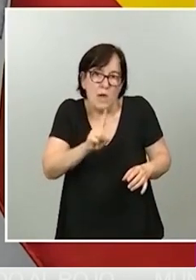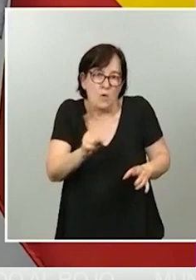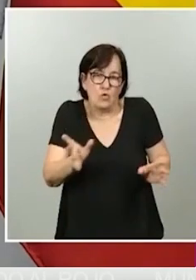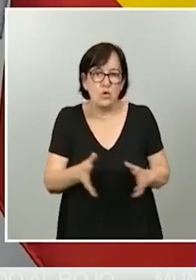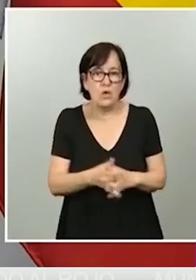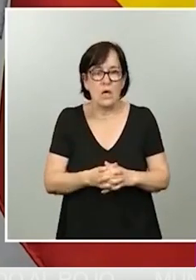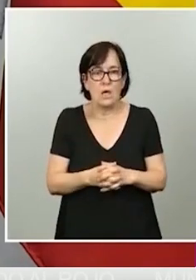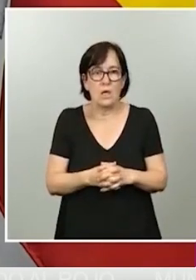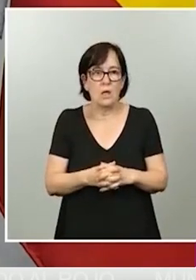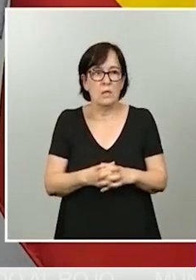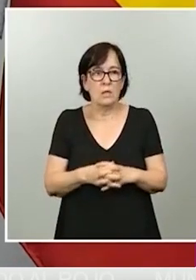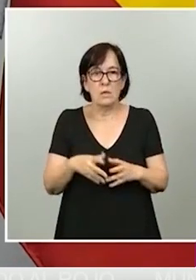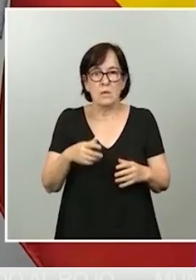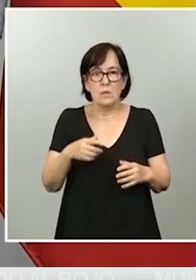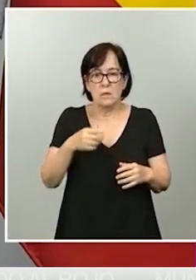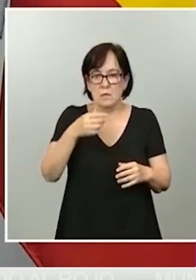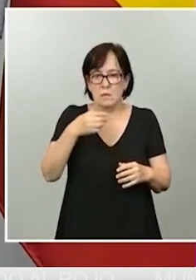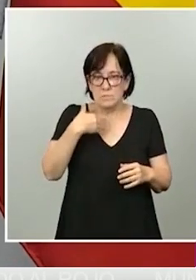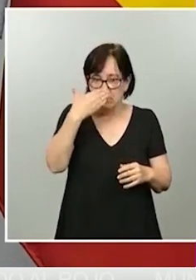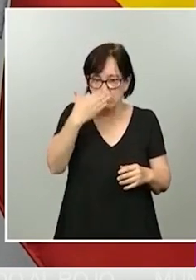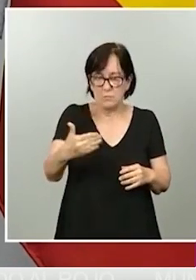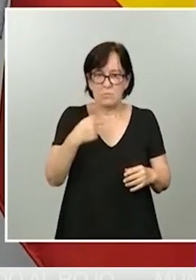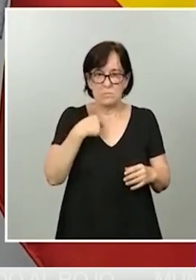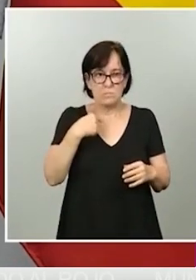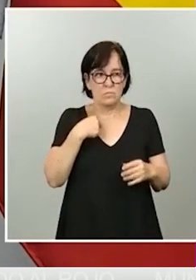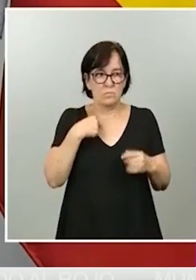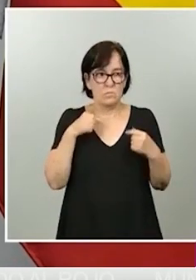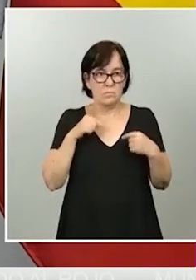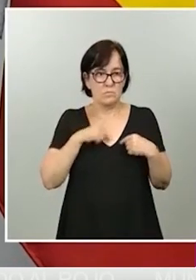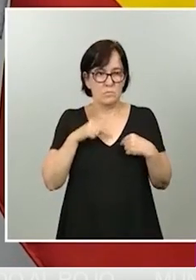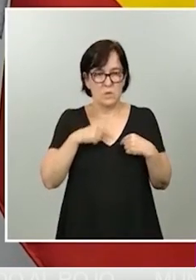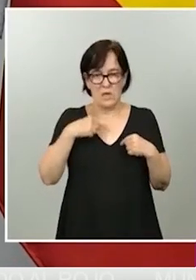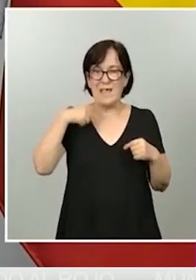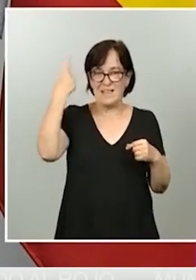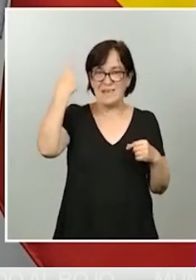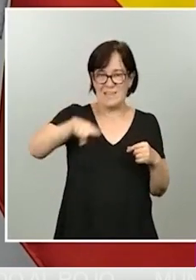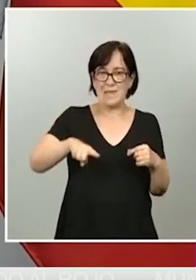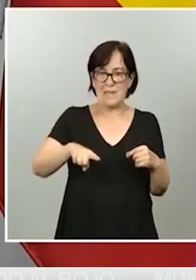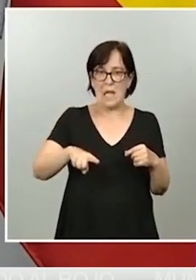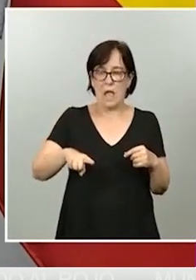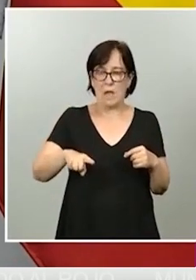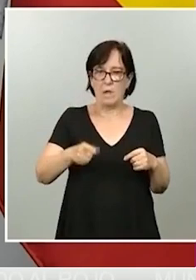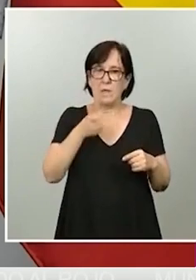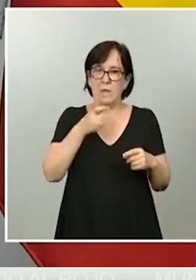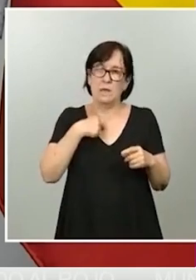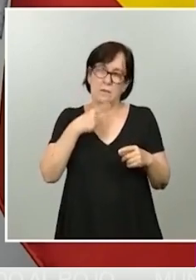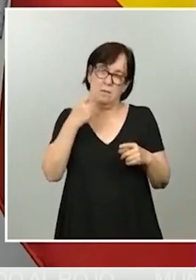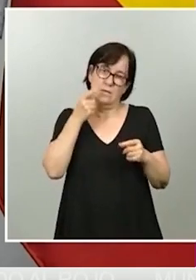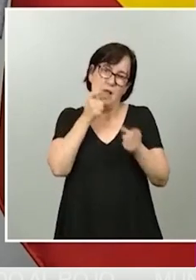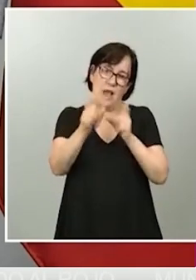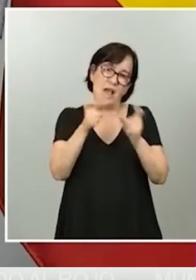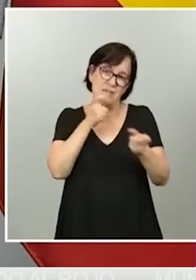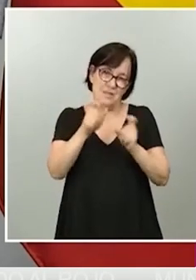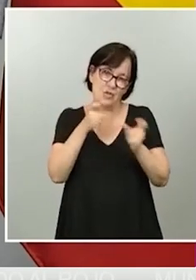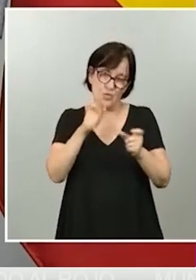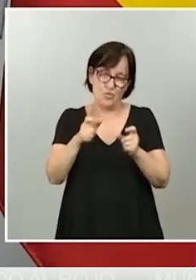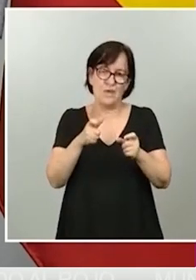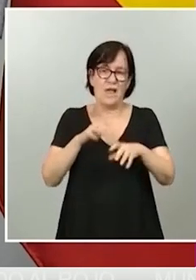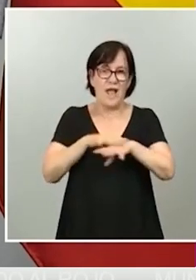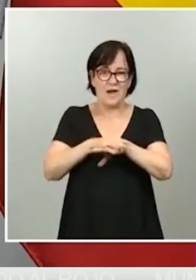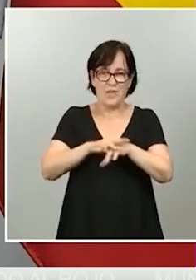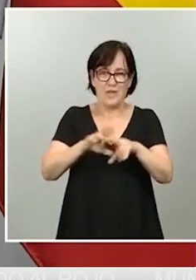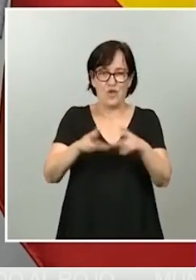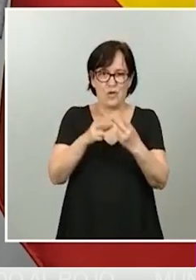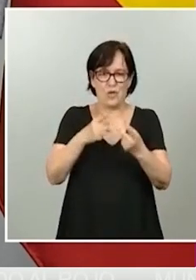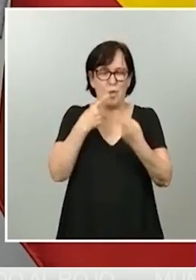donde tira mucho el poder, tira mucho el sueldo, tira mucho muchas cosas, y de